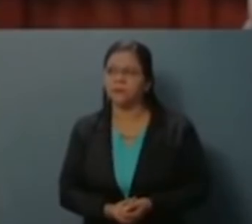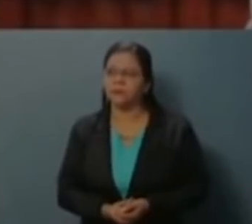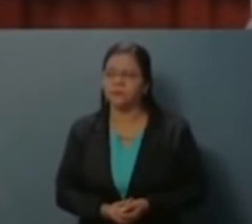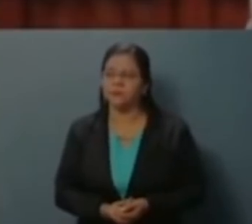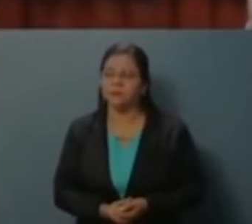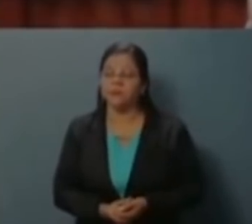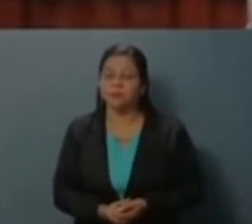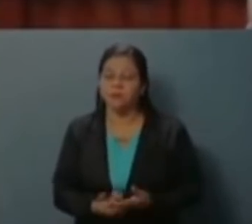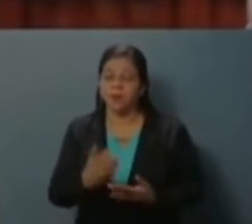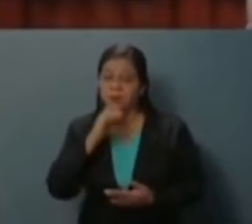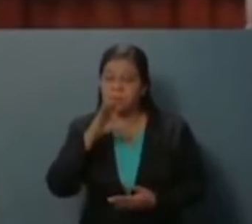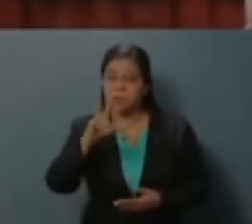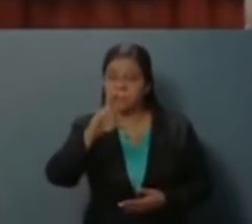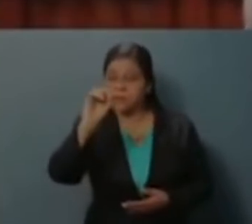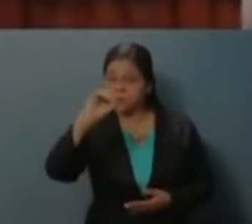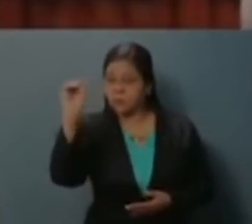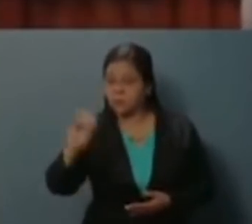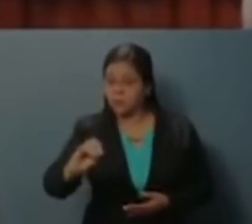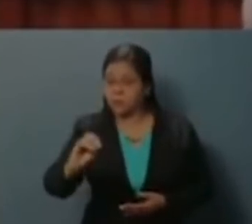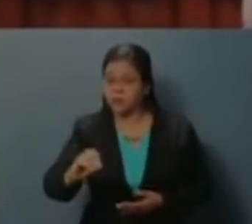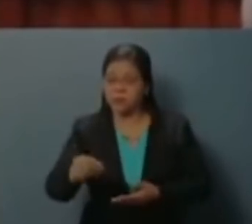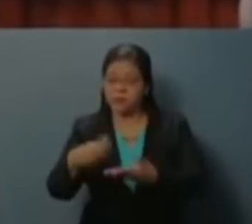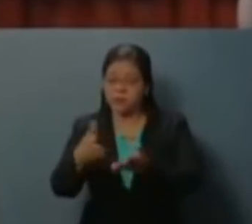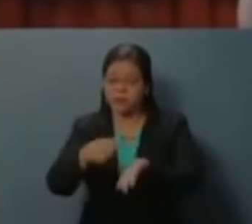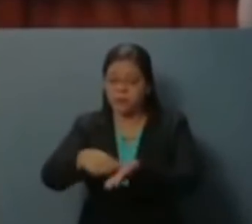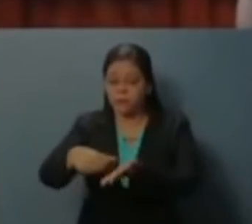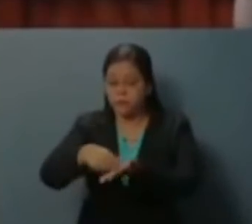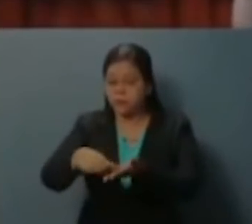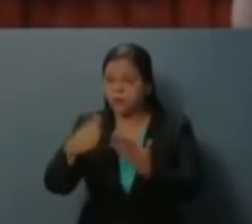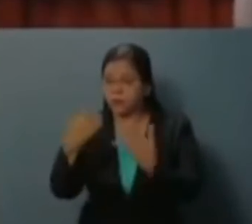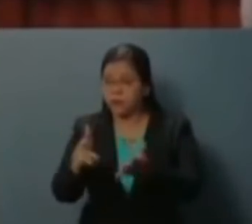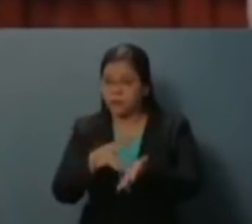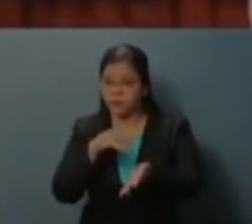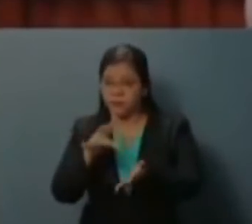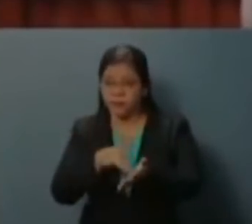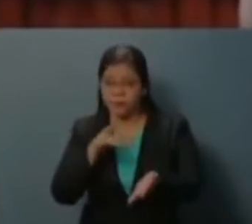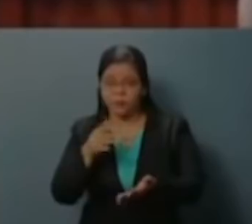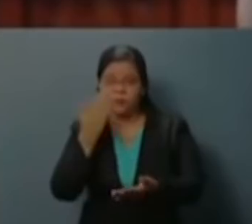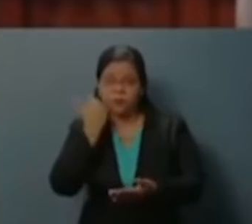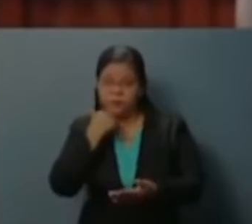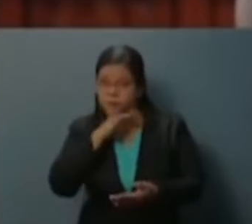que le pusieron que el 30% fuera a las alcaldías aprovechando la pandemia.